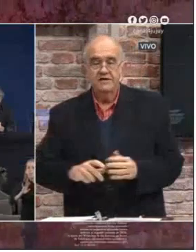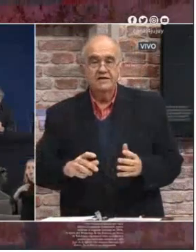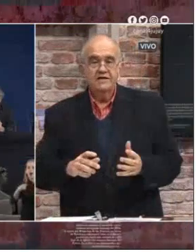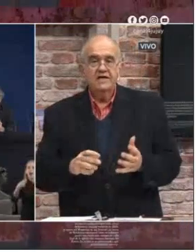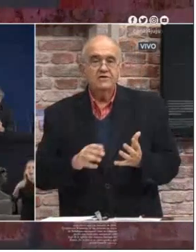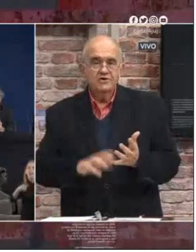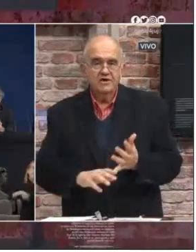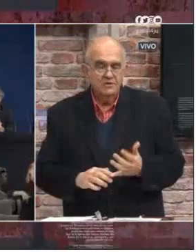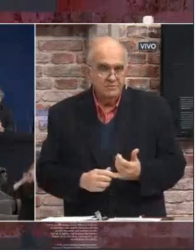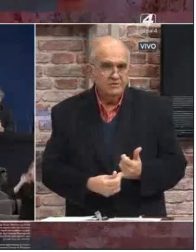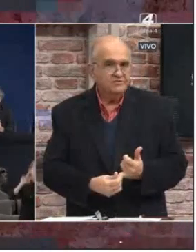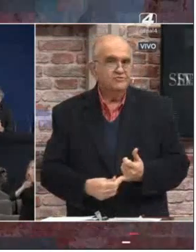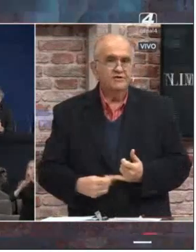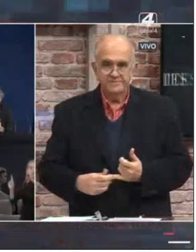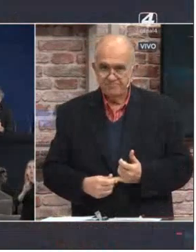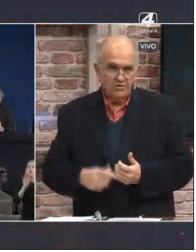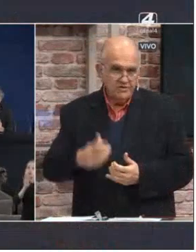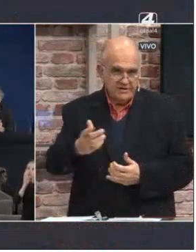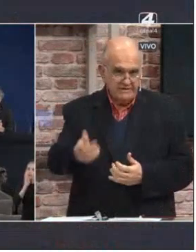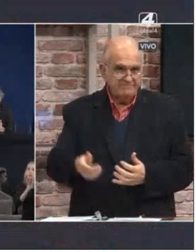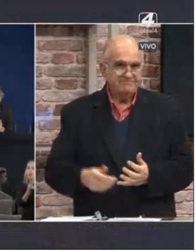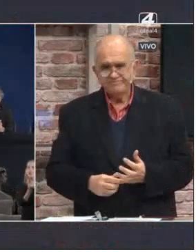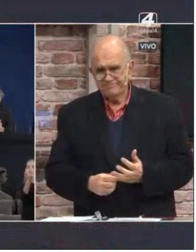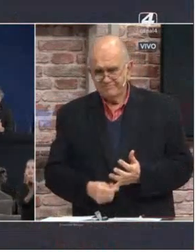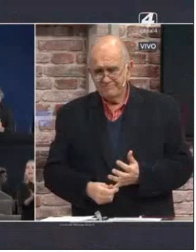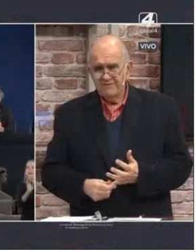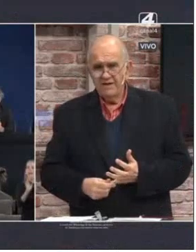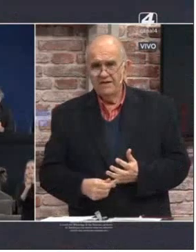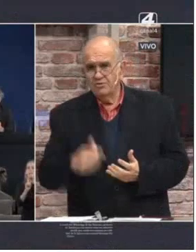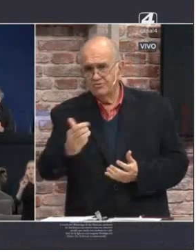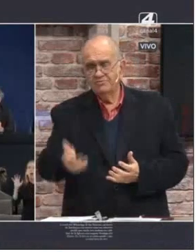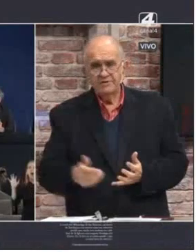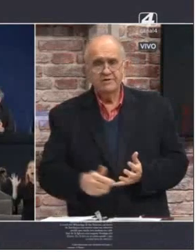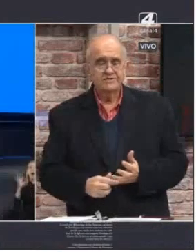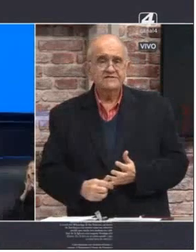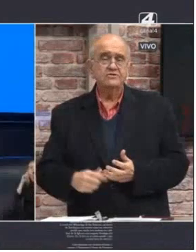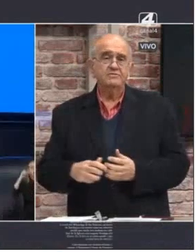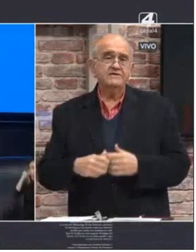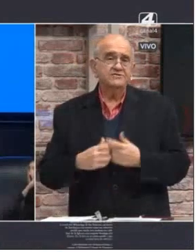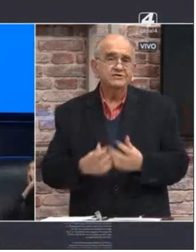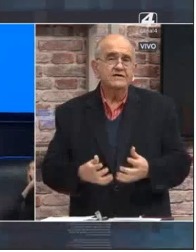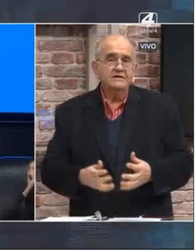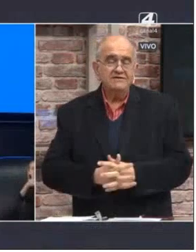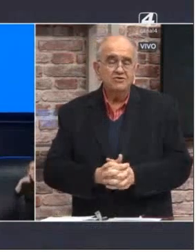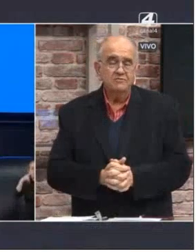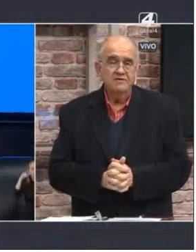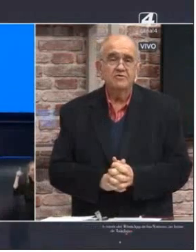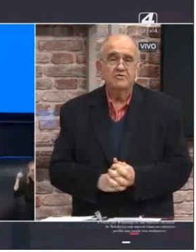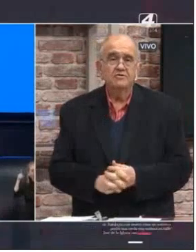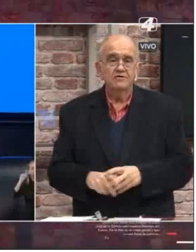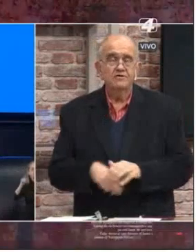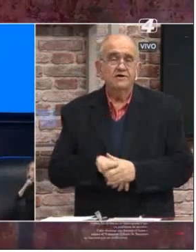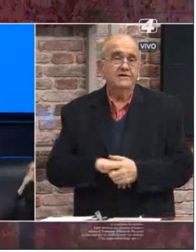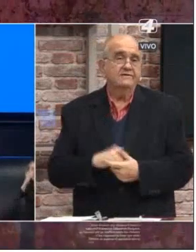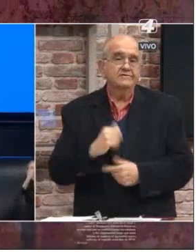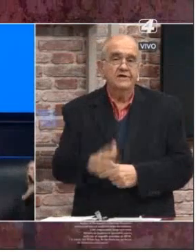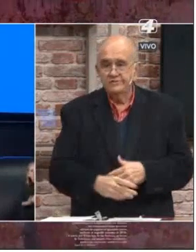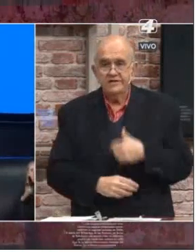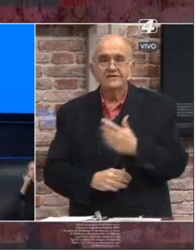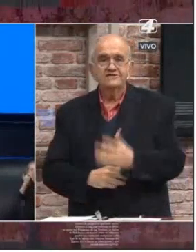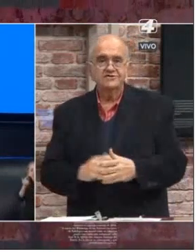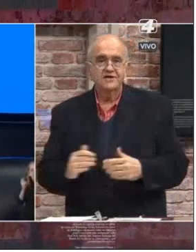el dólar no parado de subir y hoy está el blues superó los 300 pesos pasó lo mismo con los dos dólares en